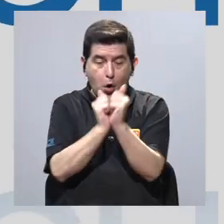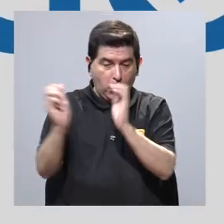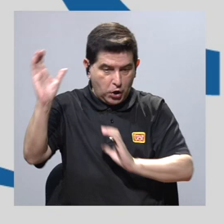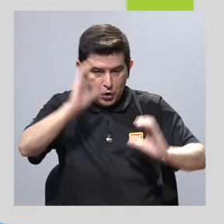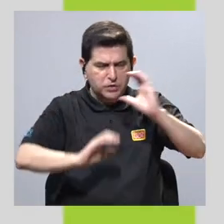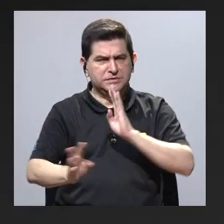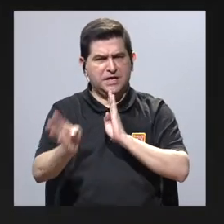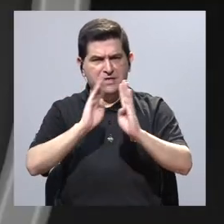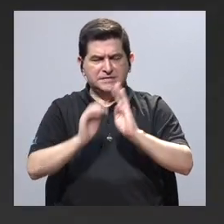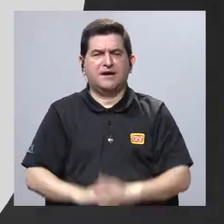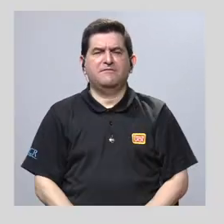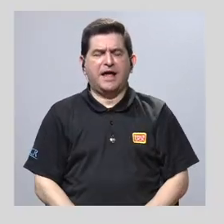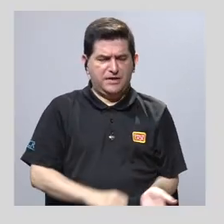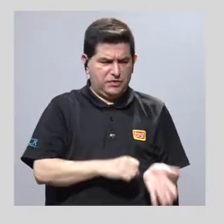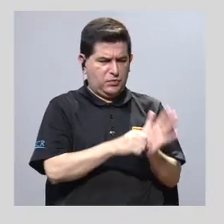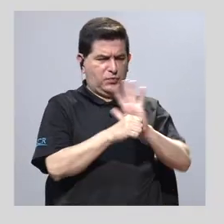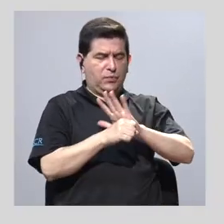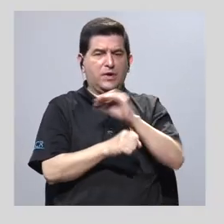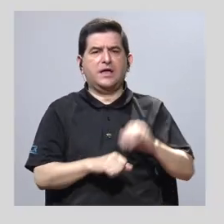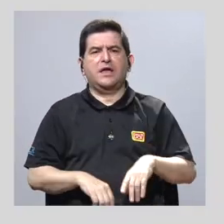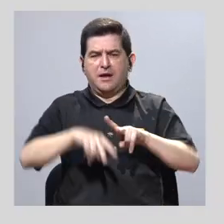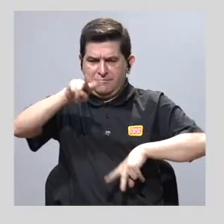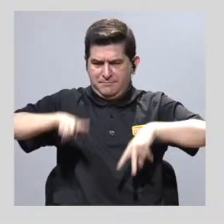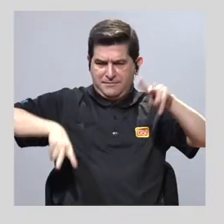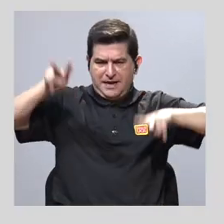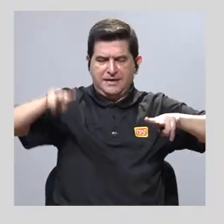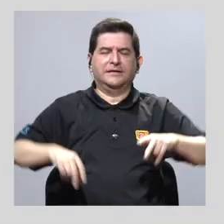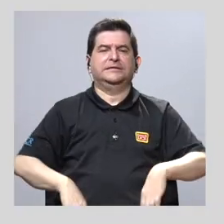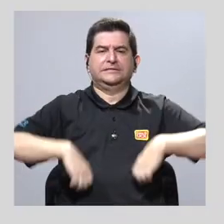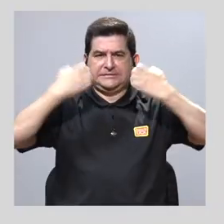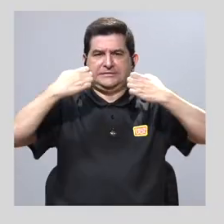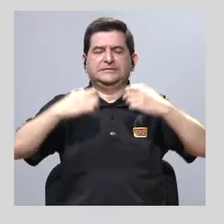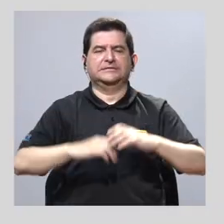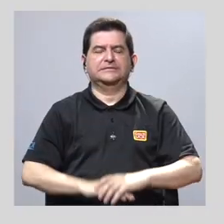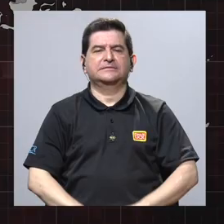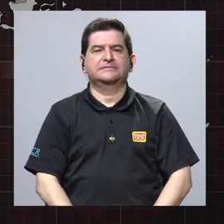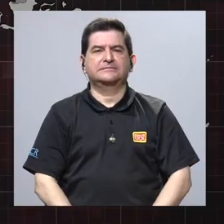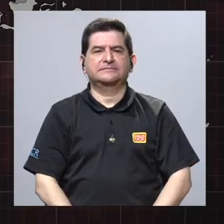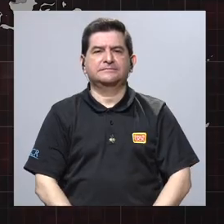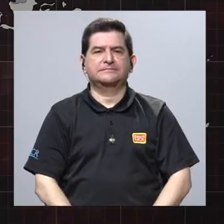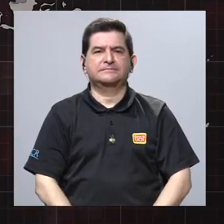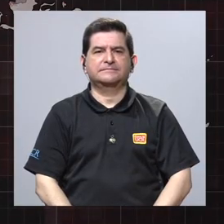Hoy en Conciencia hablaremos sobre el coronavirus y sus variantes.